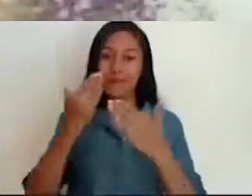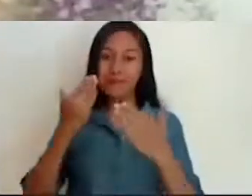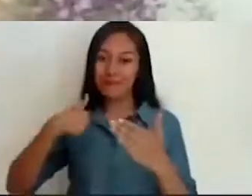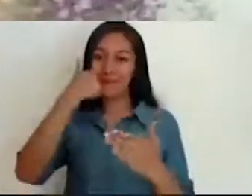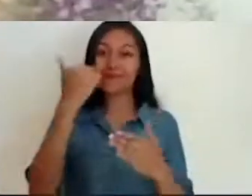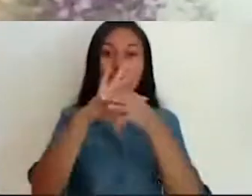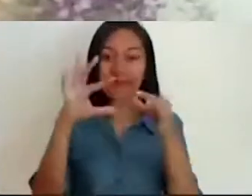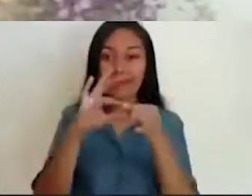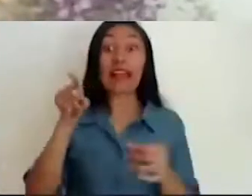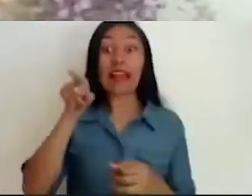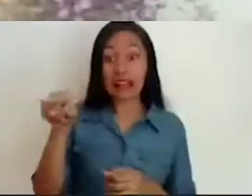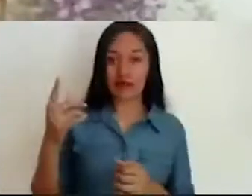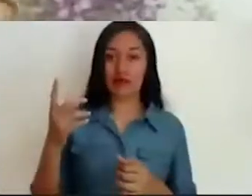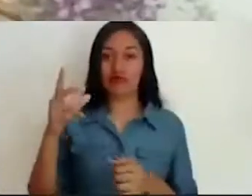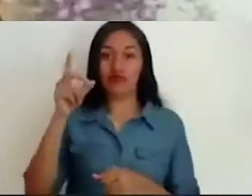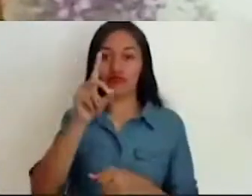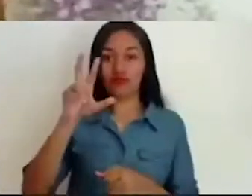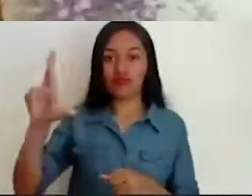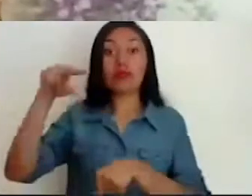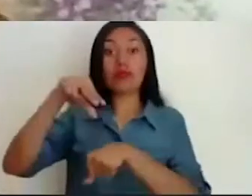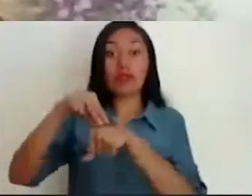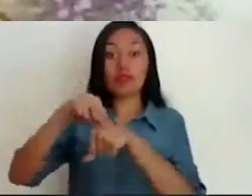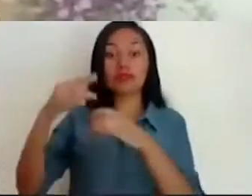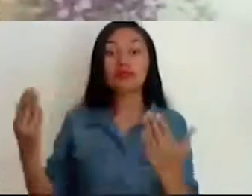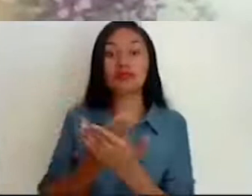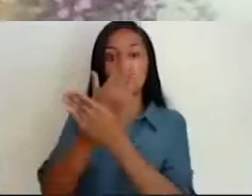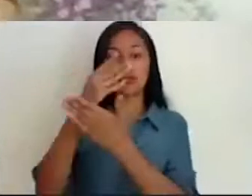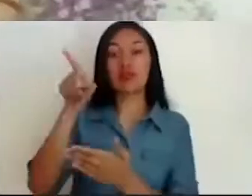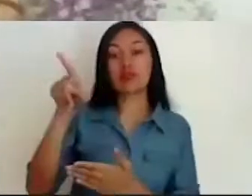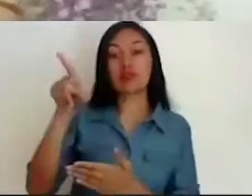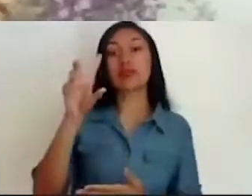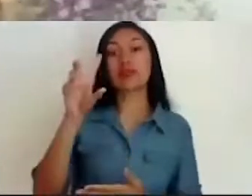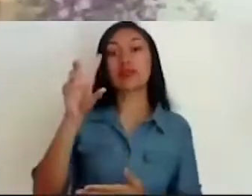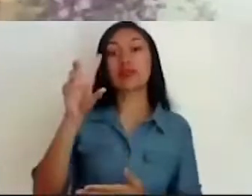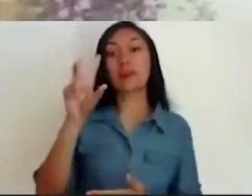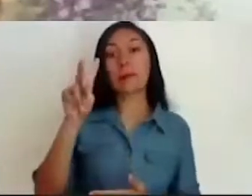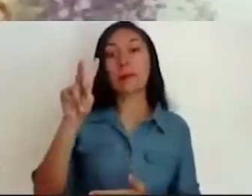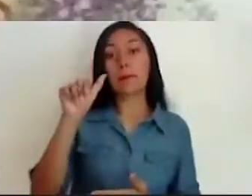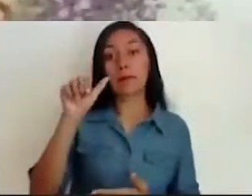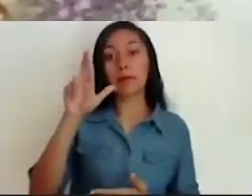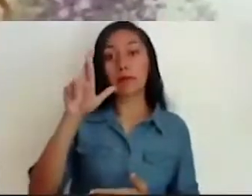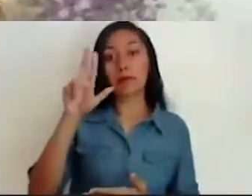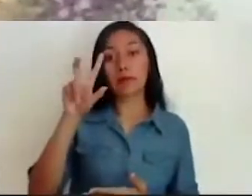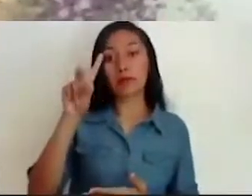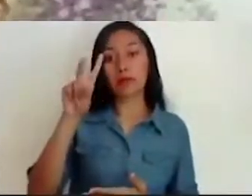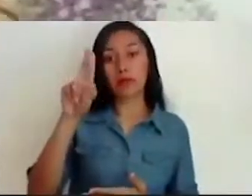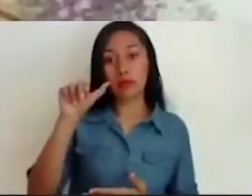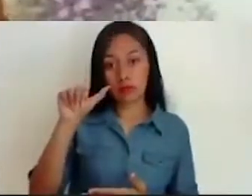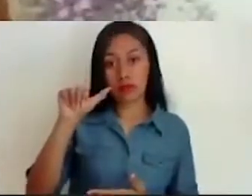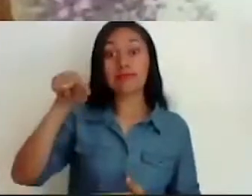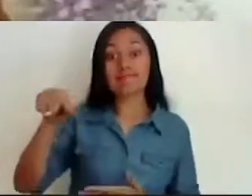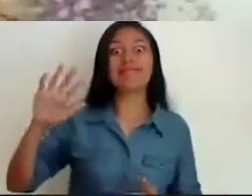Padua y se graduó con máximo cum laude en la Facultad de Medicina de la Universidad de Padua.